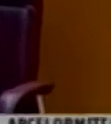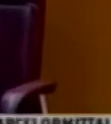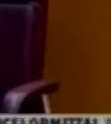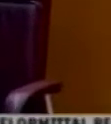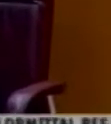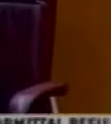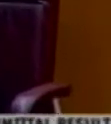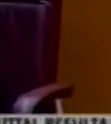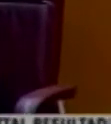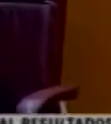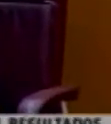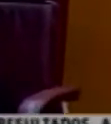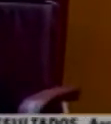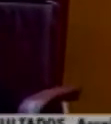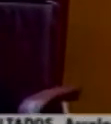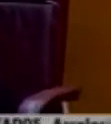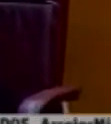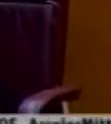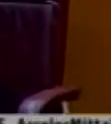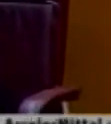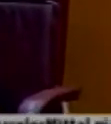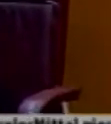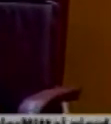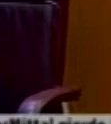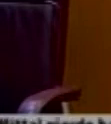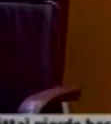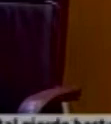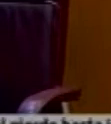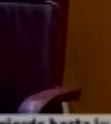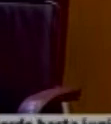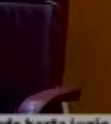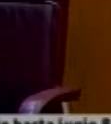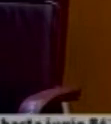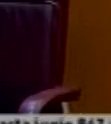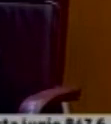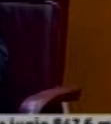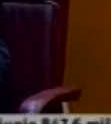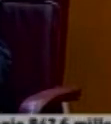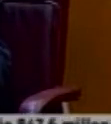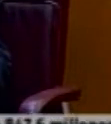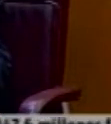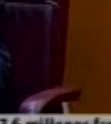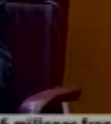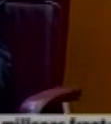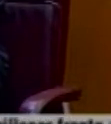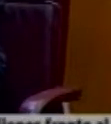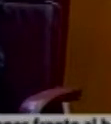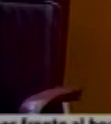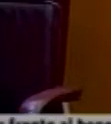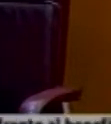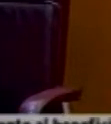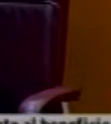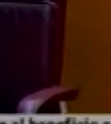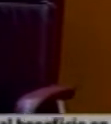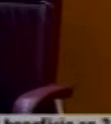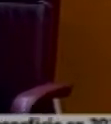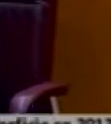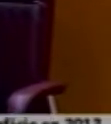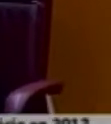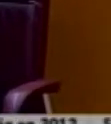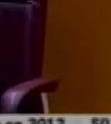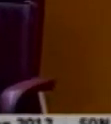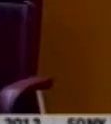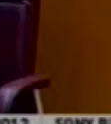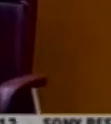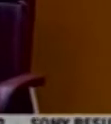intervención del secretario general de los socialistas en este pleno en el que se habla sobre el caso Bárcenas, en el que ya ha intervenido Mariano Rajoy.